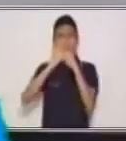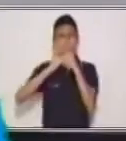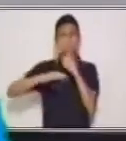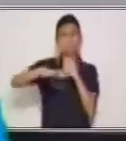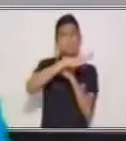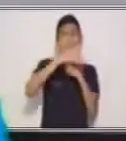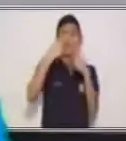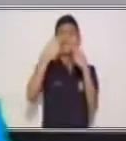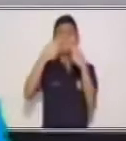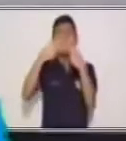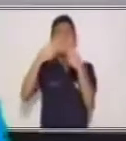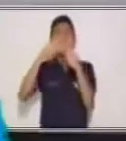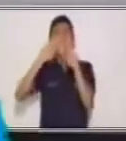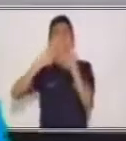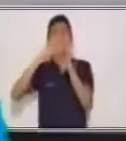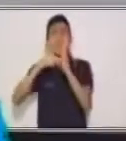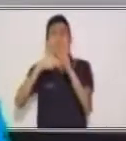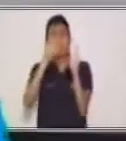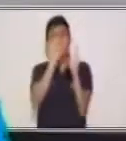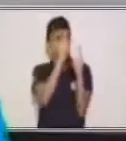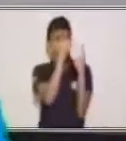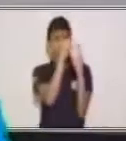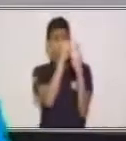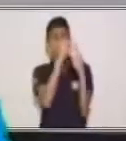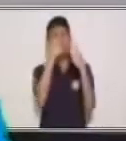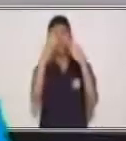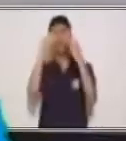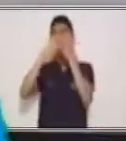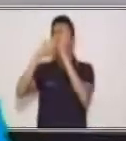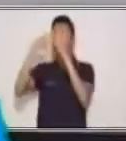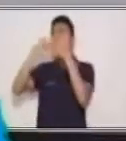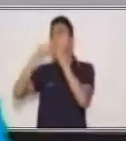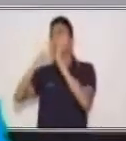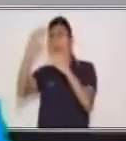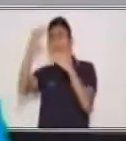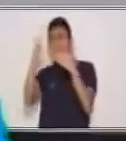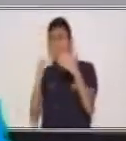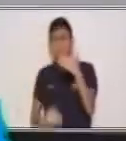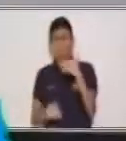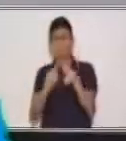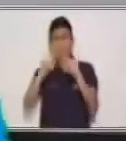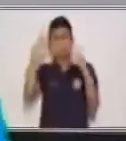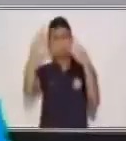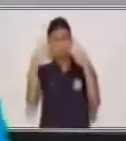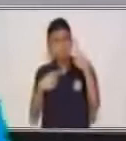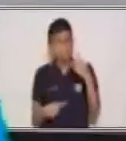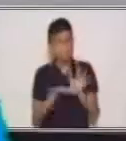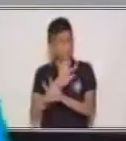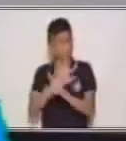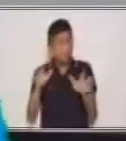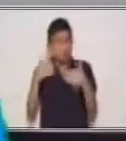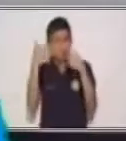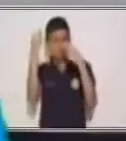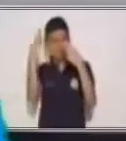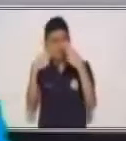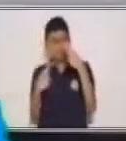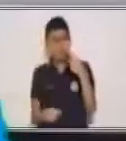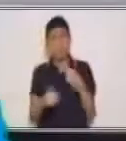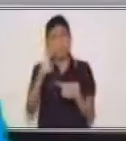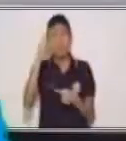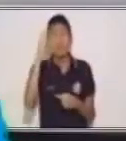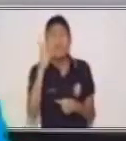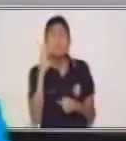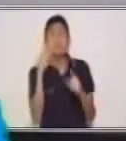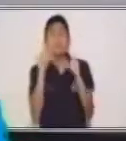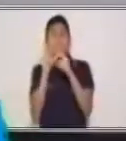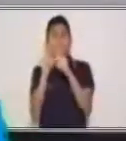las familias de palabras. ¿Se recuerdan de las familias de palabras? Casa, casita, casota, casona, casucha, ¿sí? Esas palabras